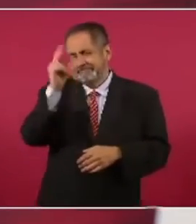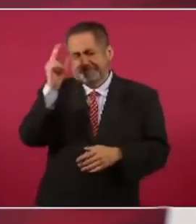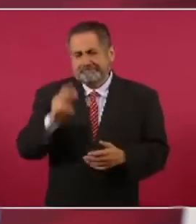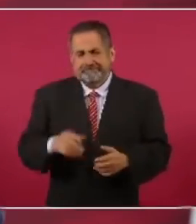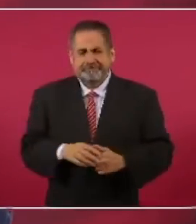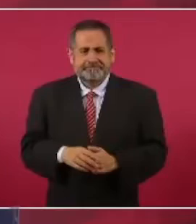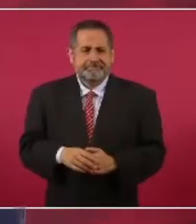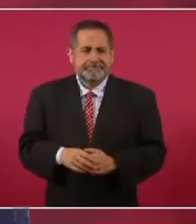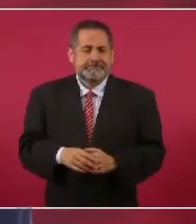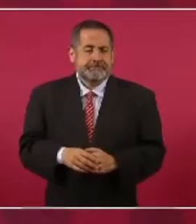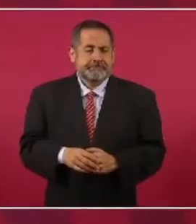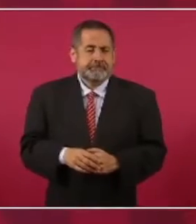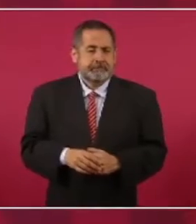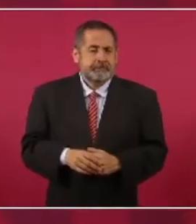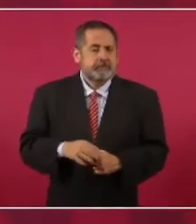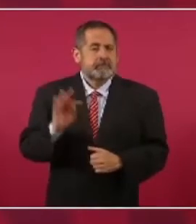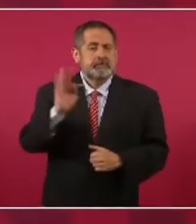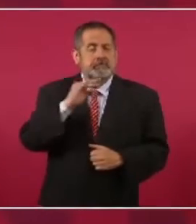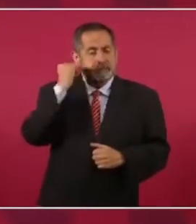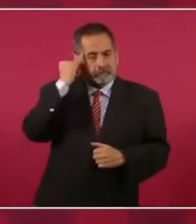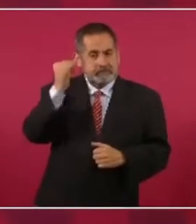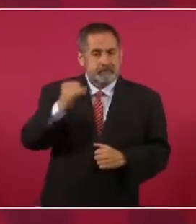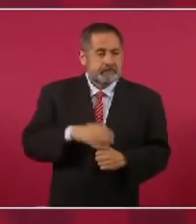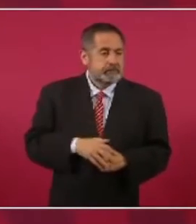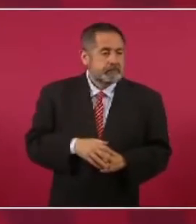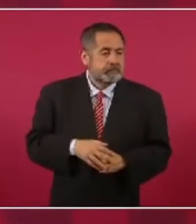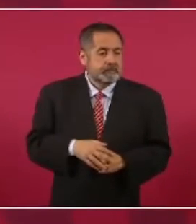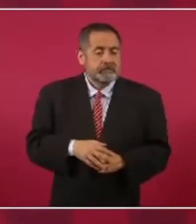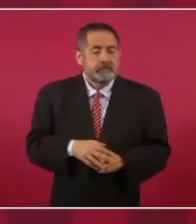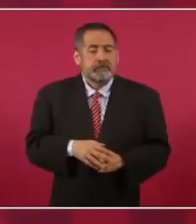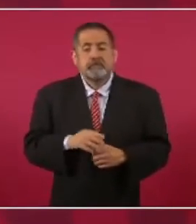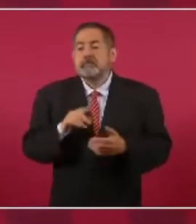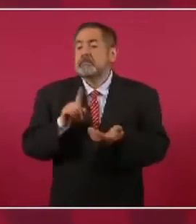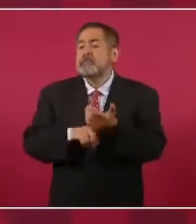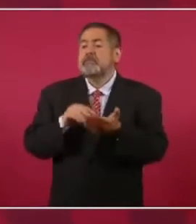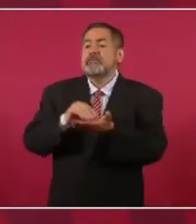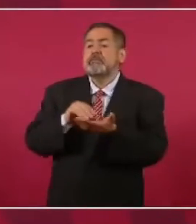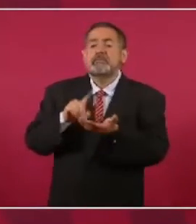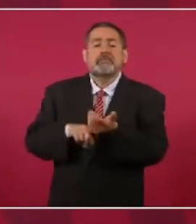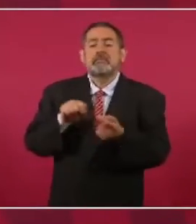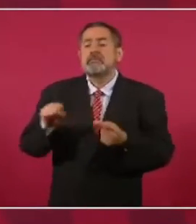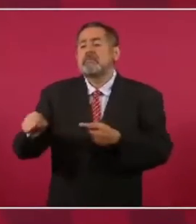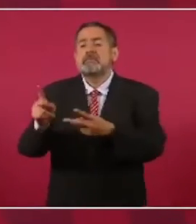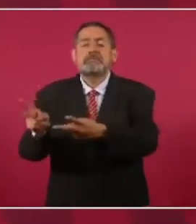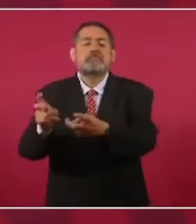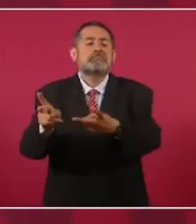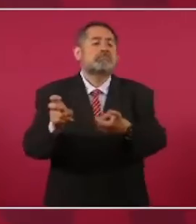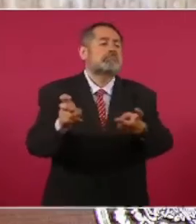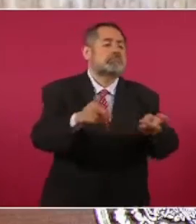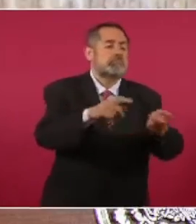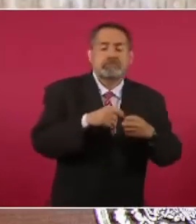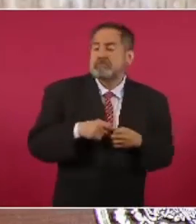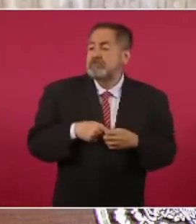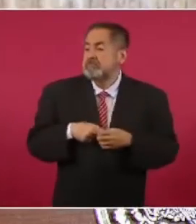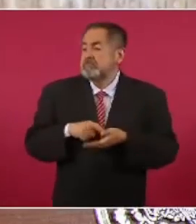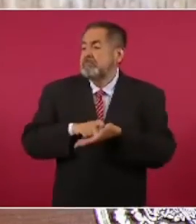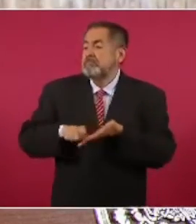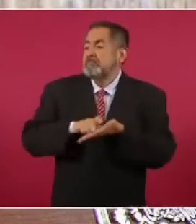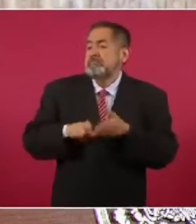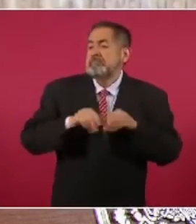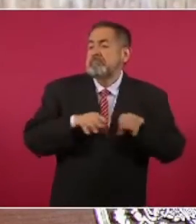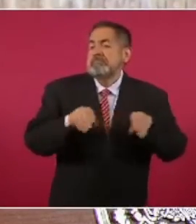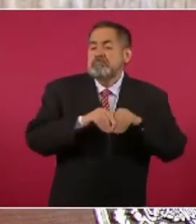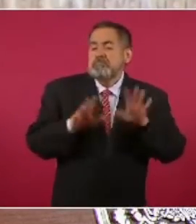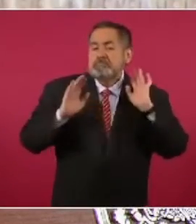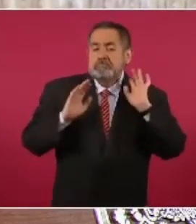Y si sigue la robadera y por eso se